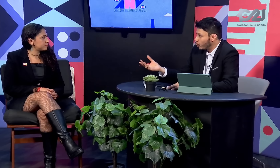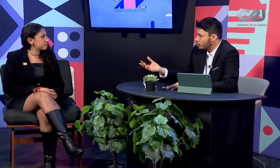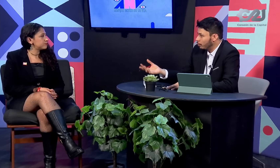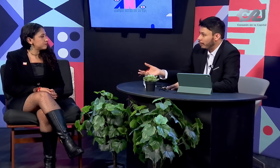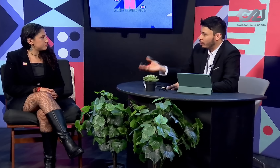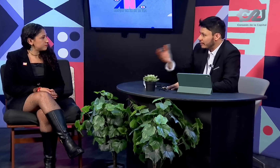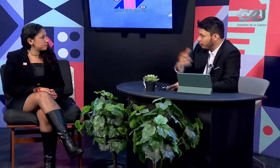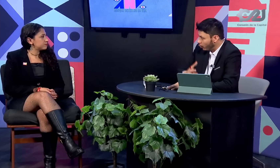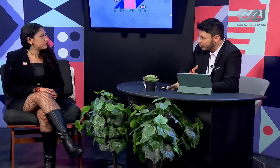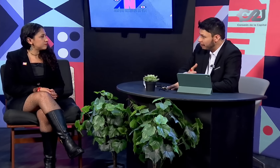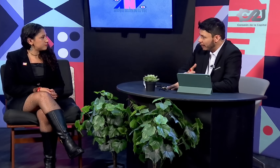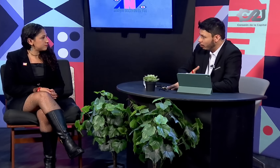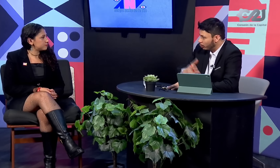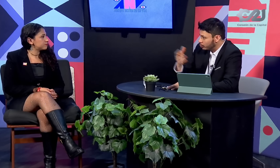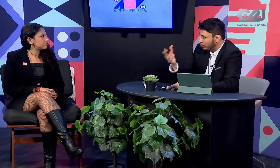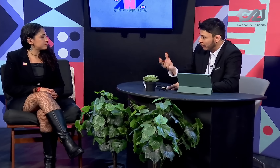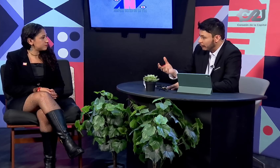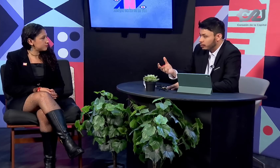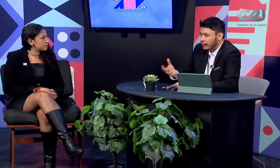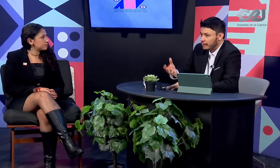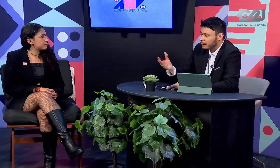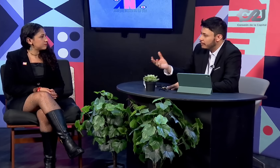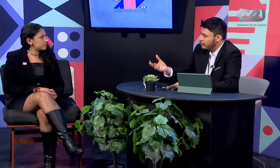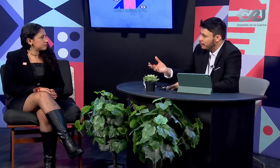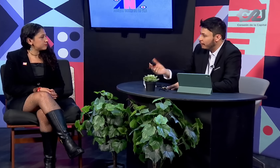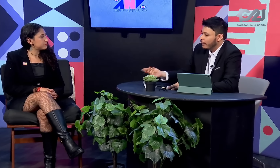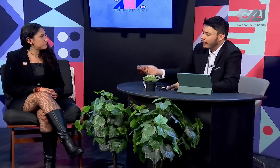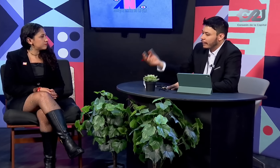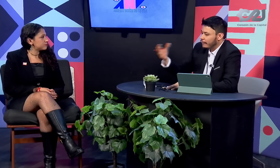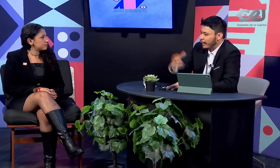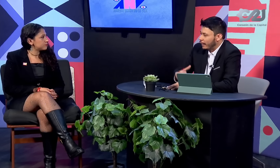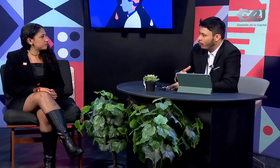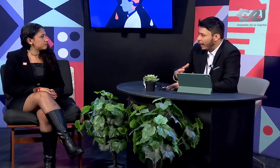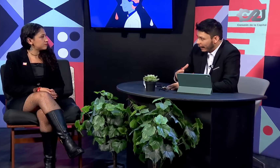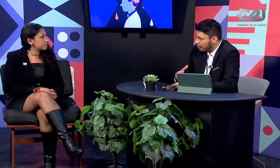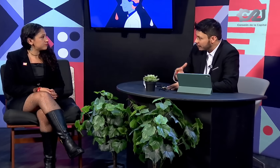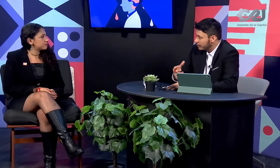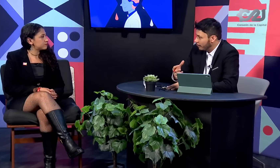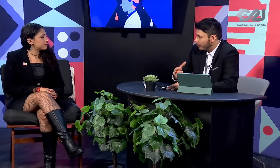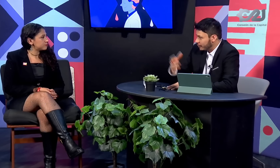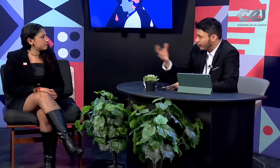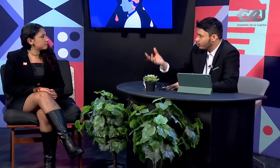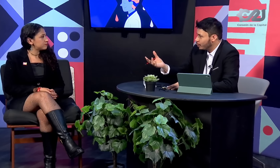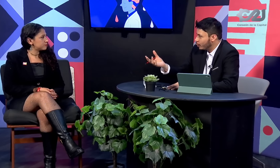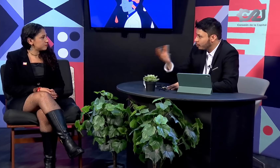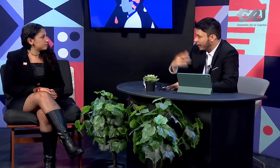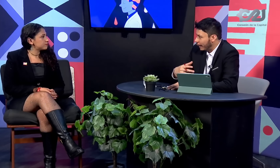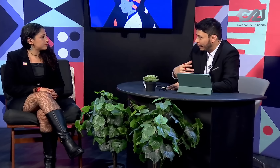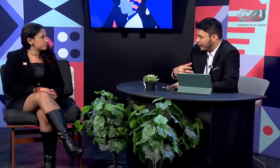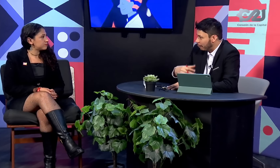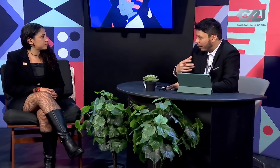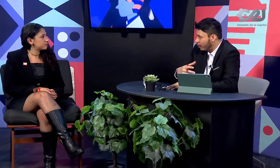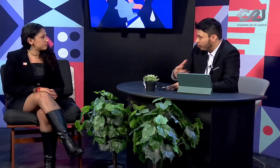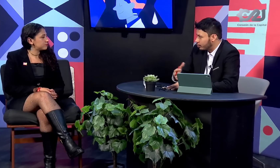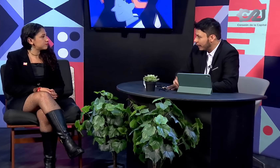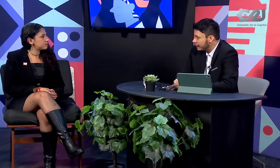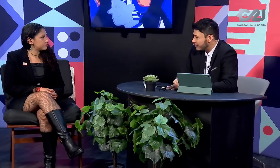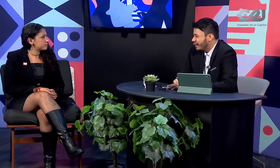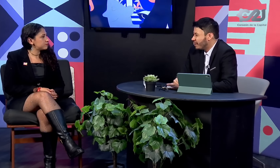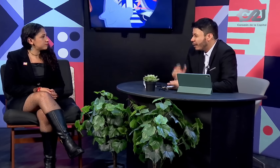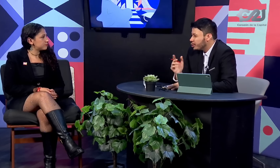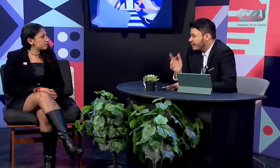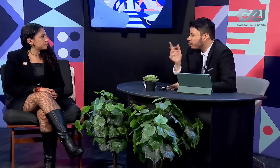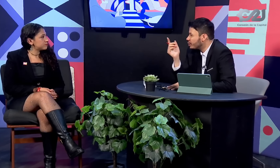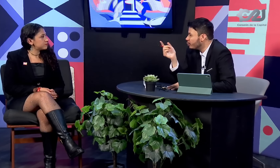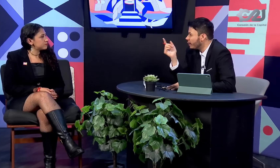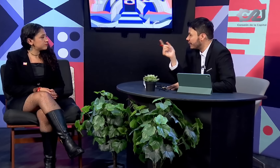y Furioso, pero desde Fox también, otros operativos de la misma intensidad, que trajeron armas de Estados Unidos para acá y armaron a los cárteles.